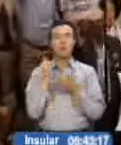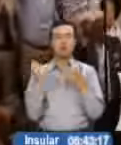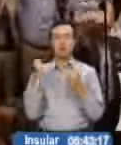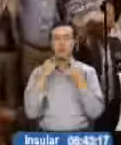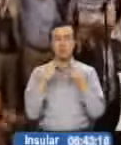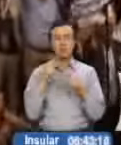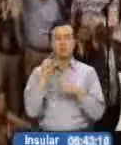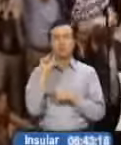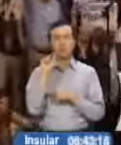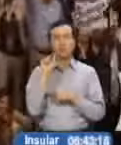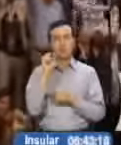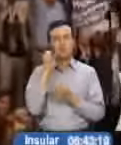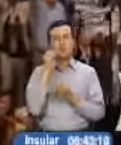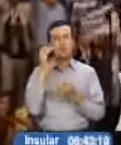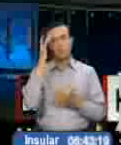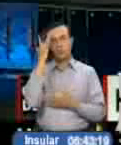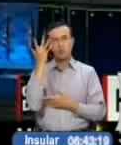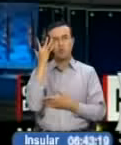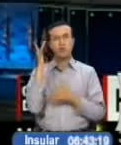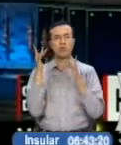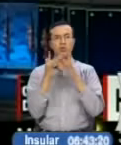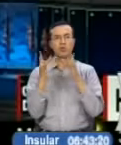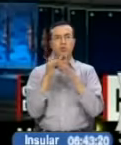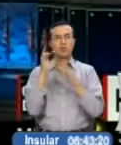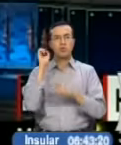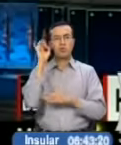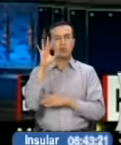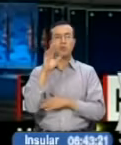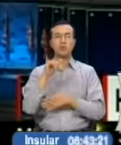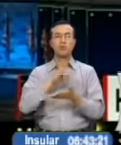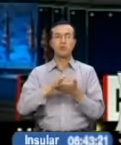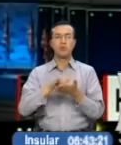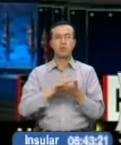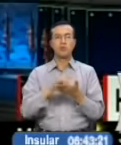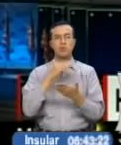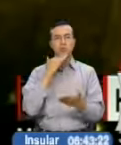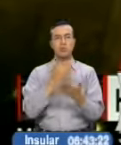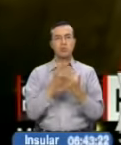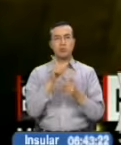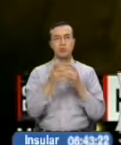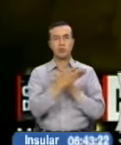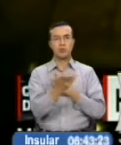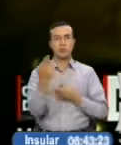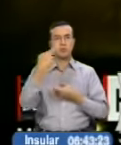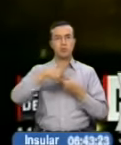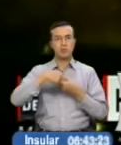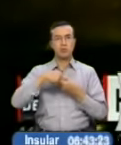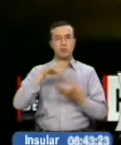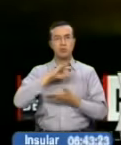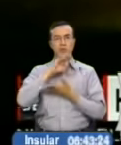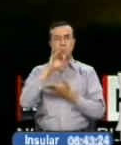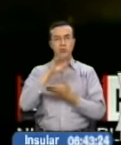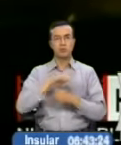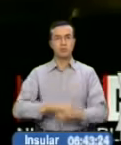intervino por breves segundos a través de una conexión de video desde Nueva York para agradecer a los asistentes por su nominación.